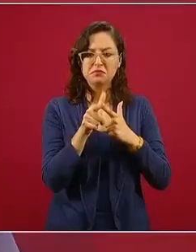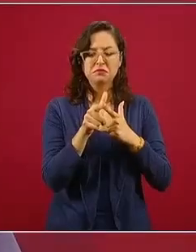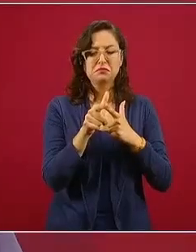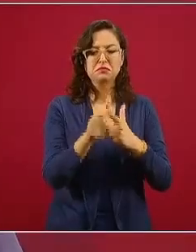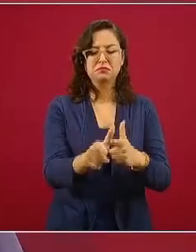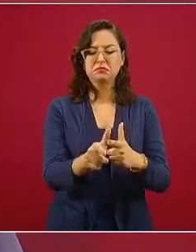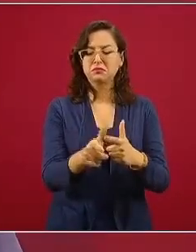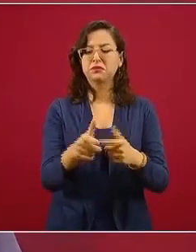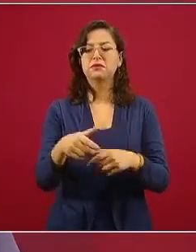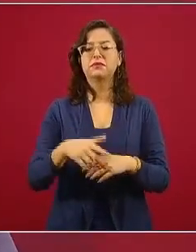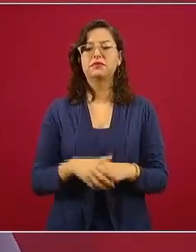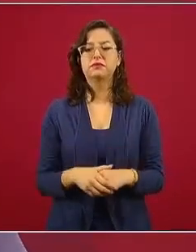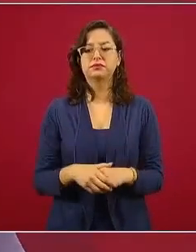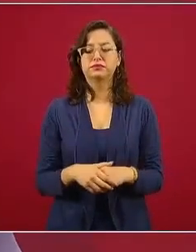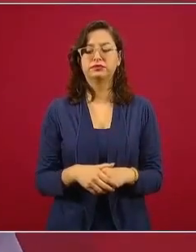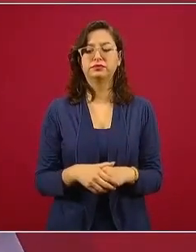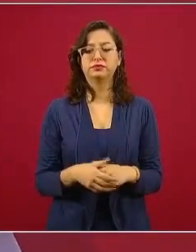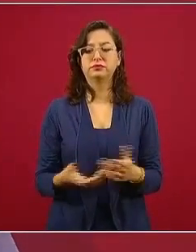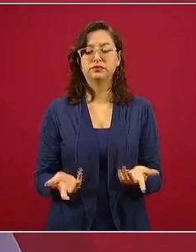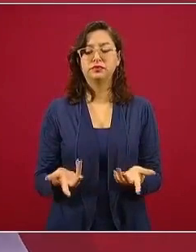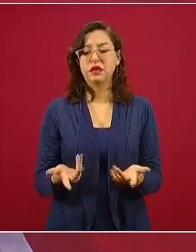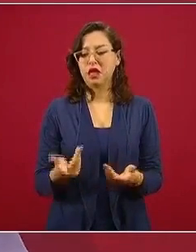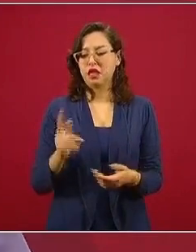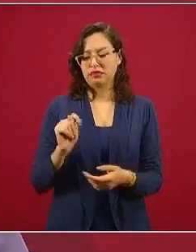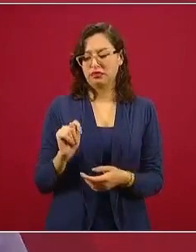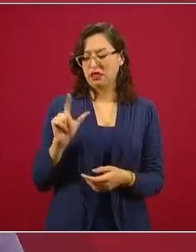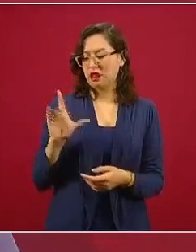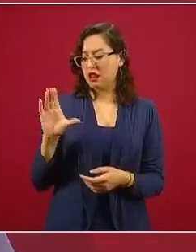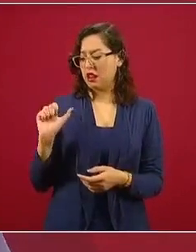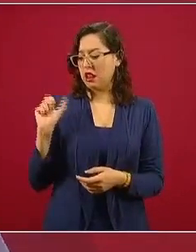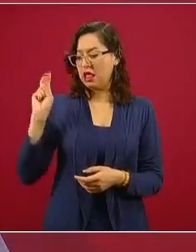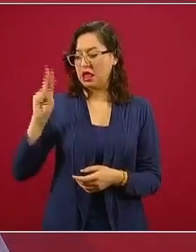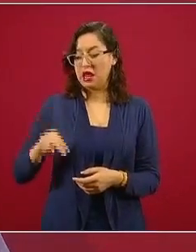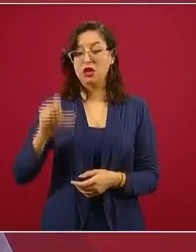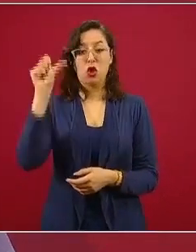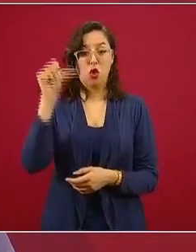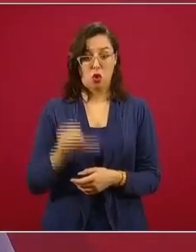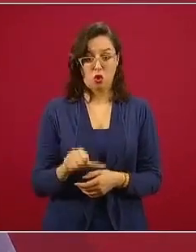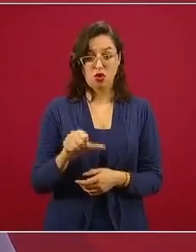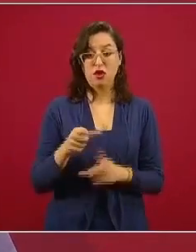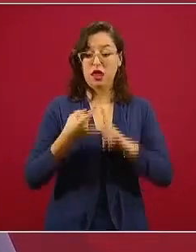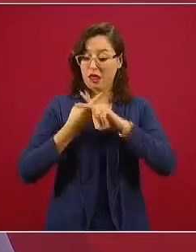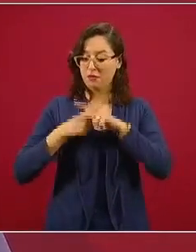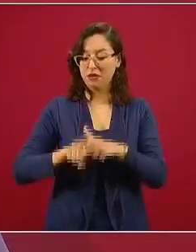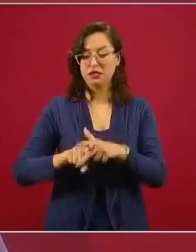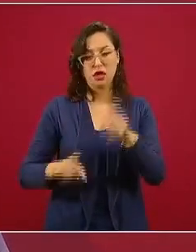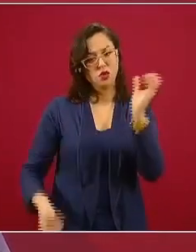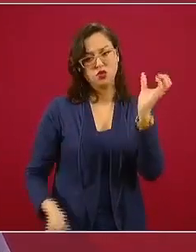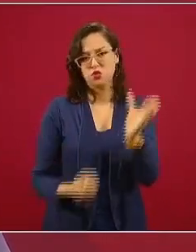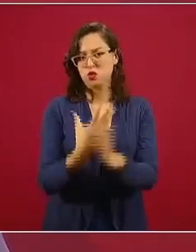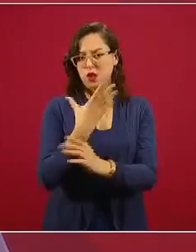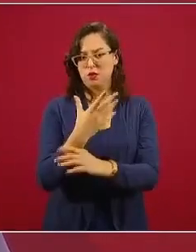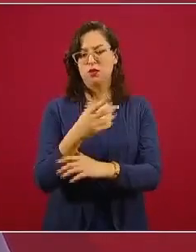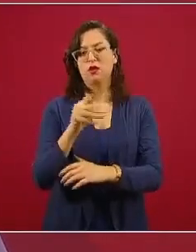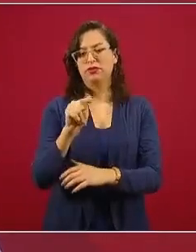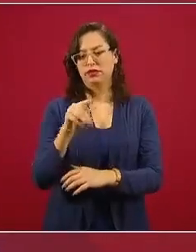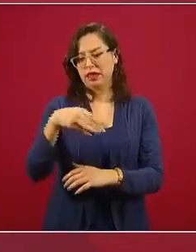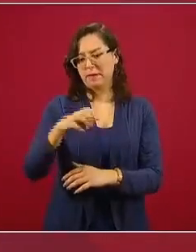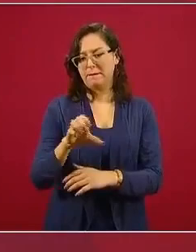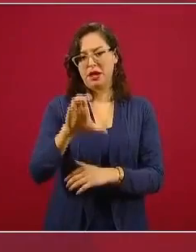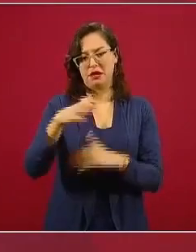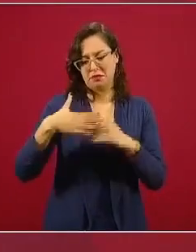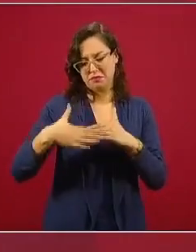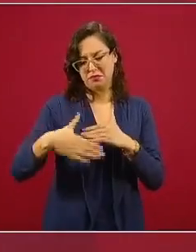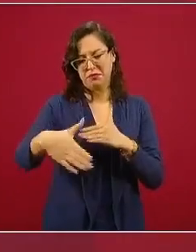contrario, a medianoche se sustituye un tratado por el otro. El TEMEC, como sabemos,